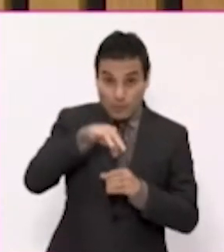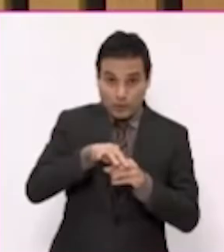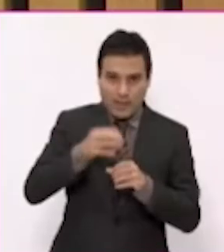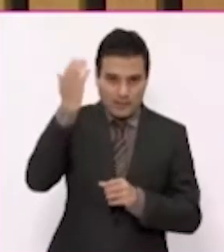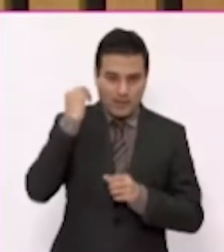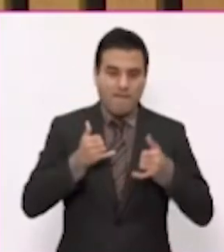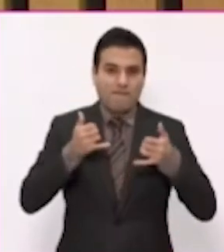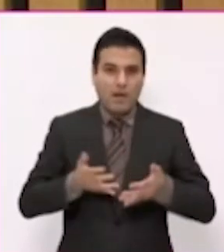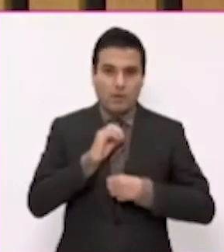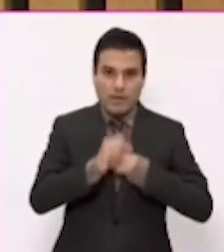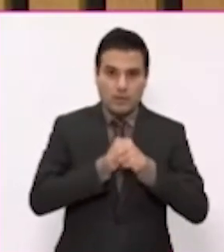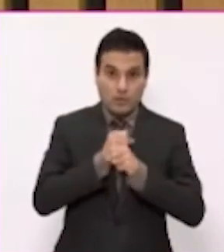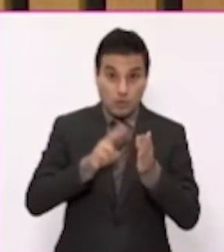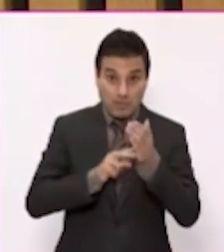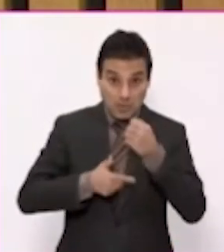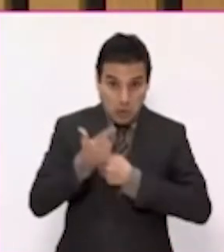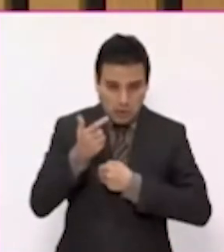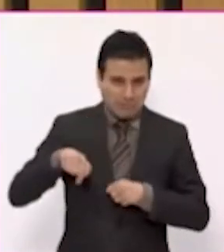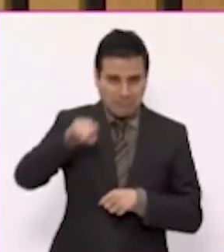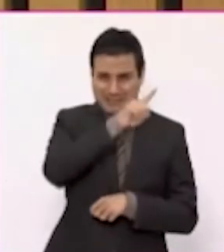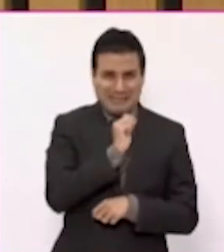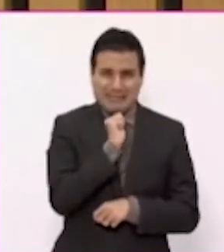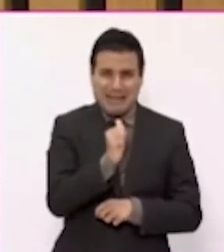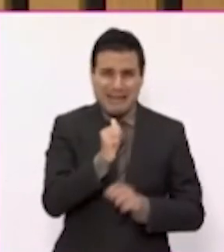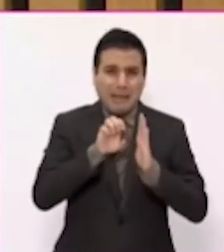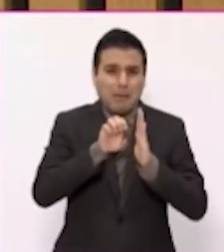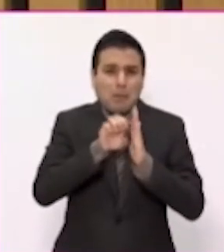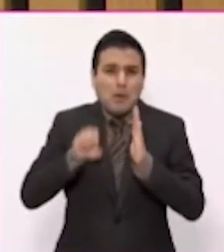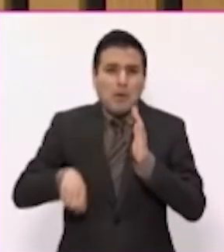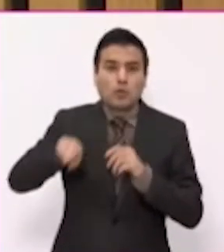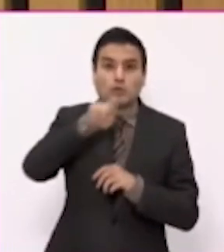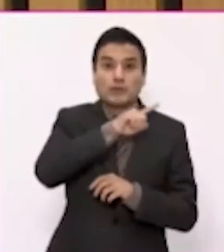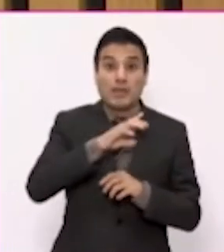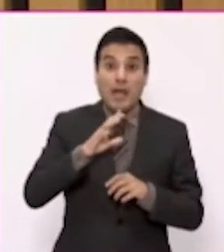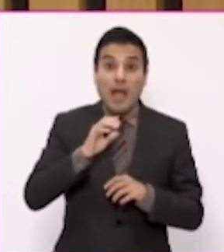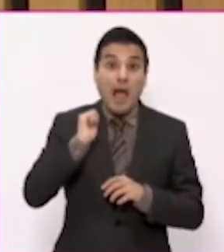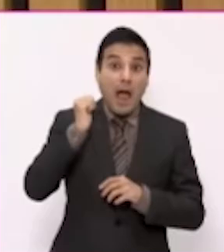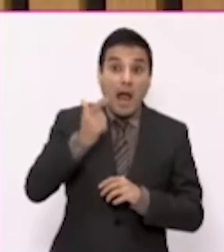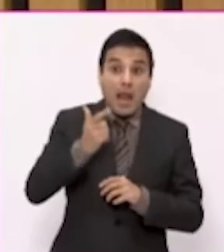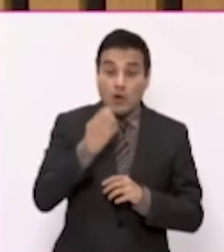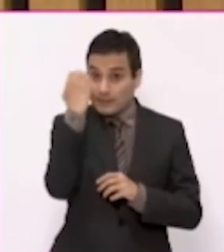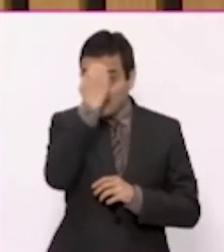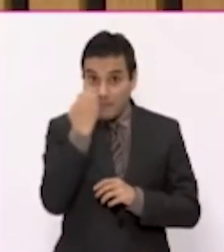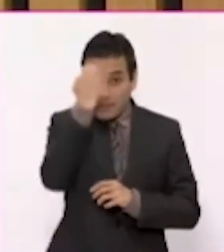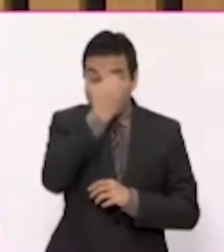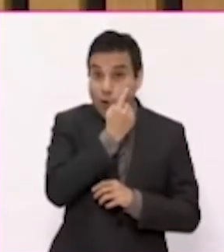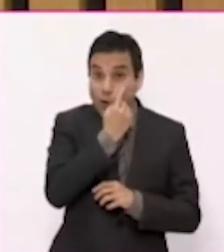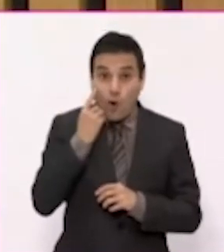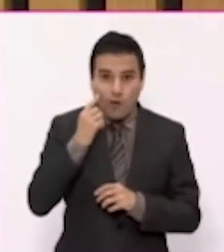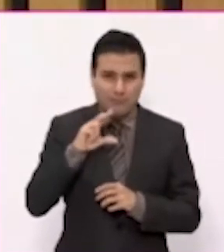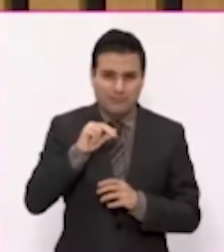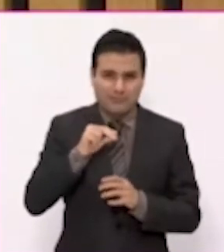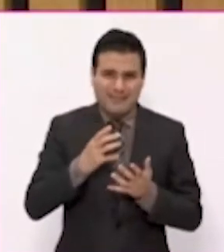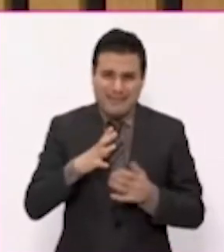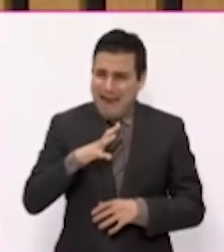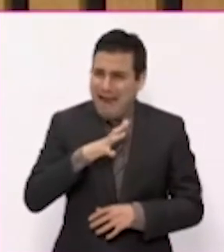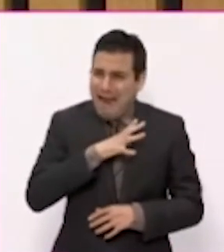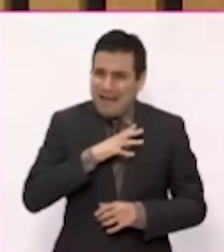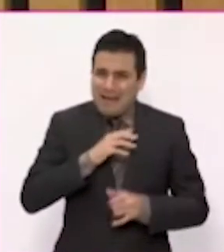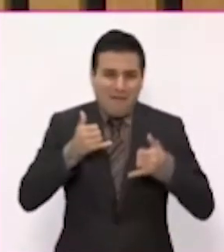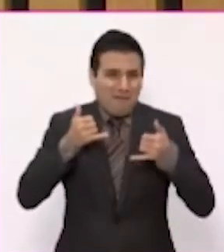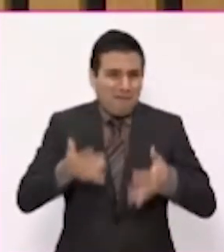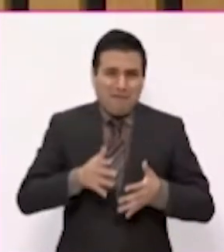de 2012. No supe ni siquiera que los mandaran a un examen de la vista al no ver todo el fraude electoral,